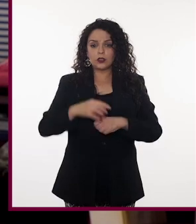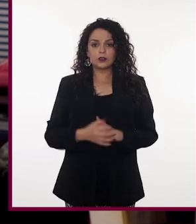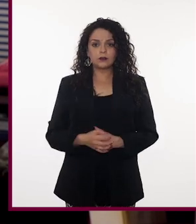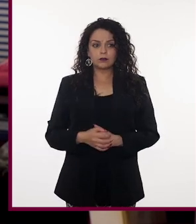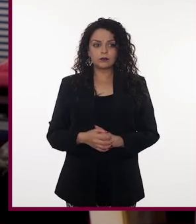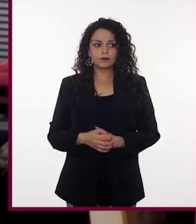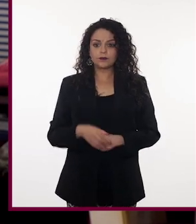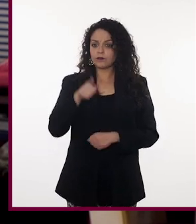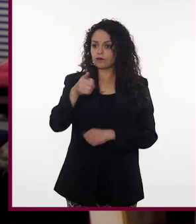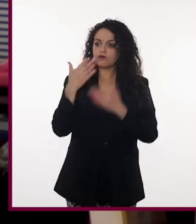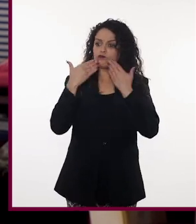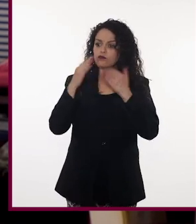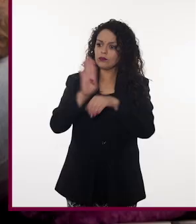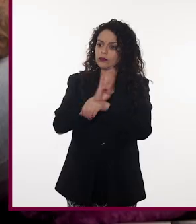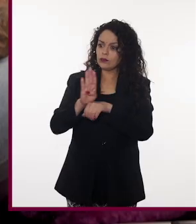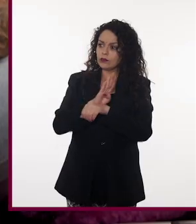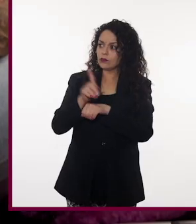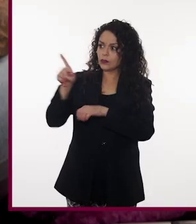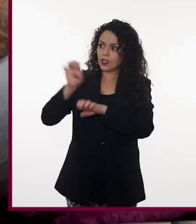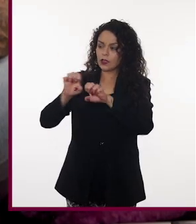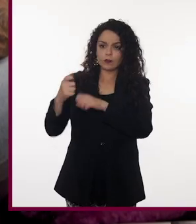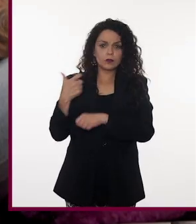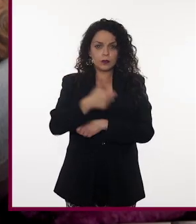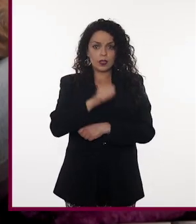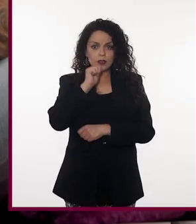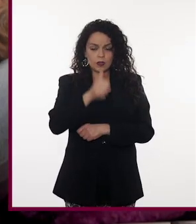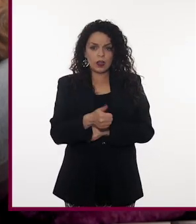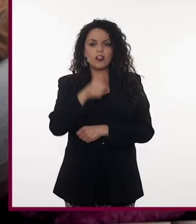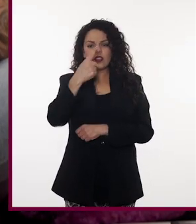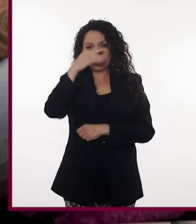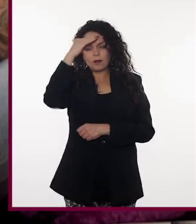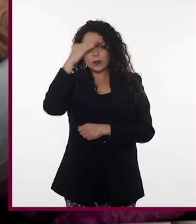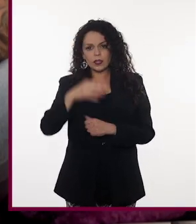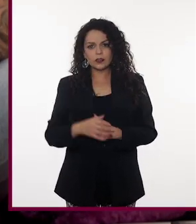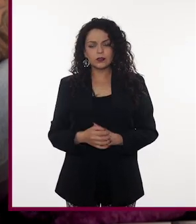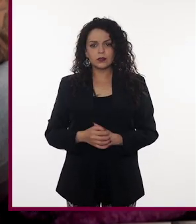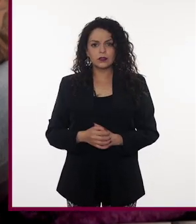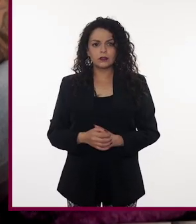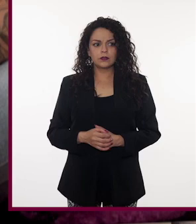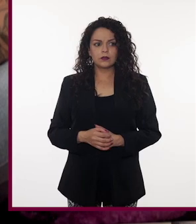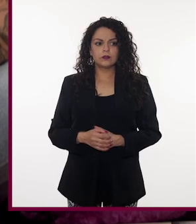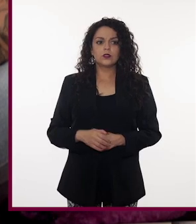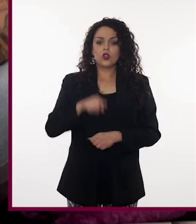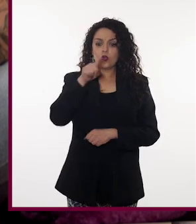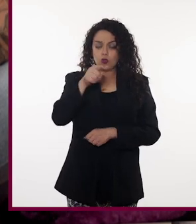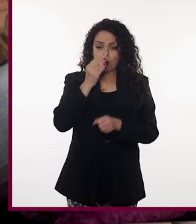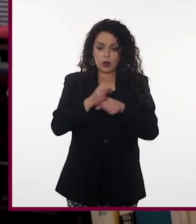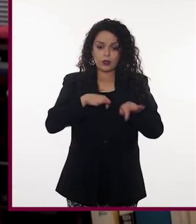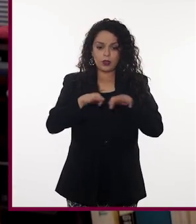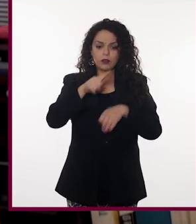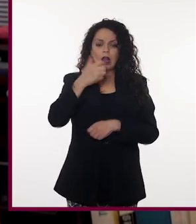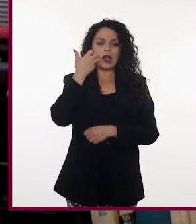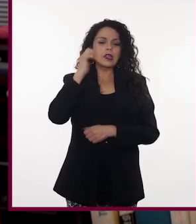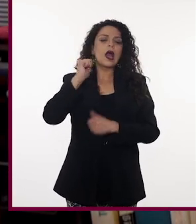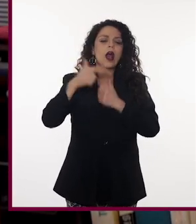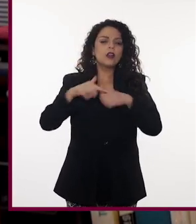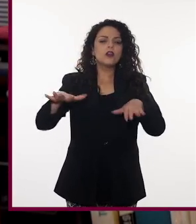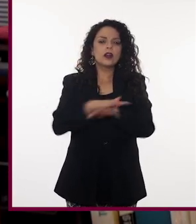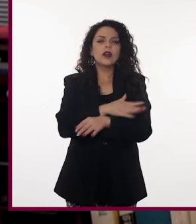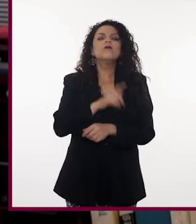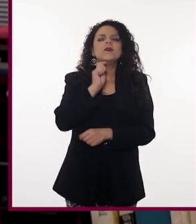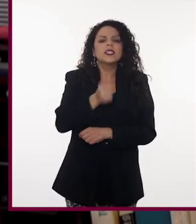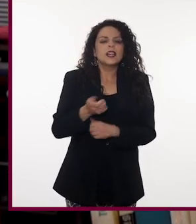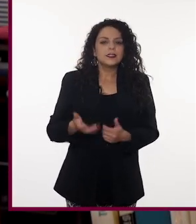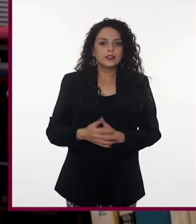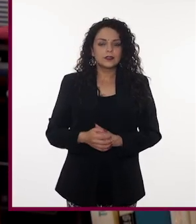ninguna prestación? ¿Qué te gustaría que fuera distinto en tu trabajo actual? ¿Has pensado qué